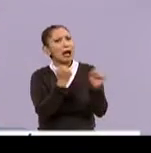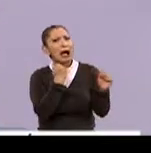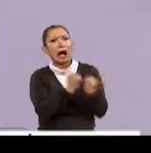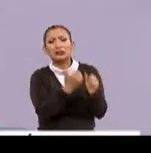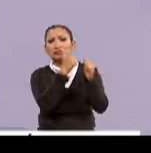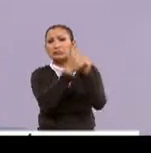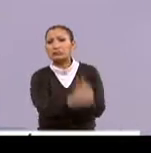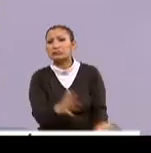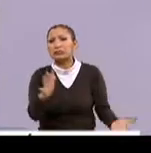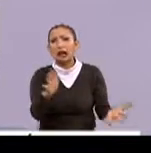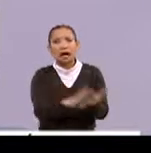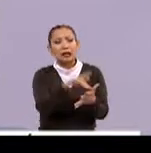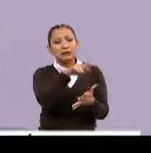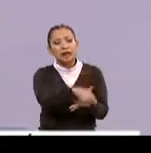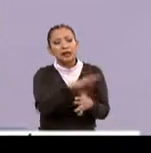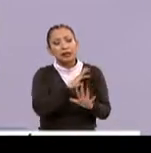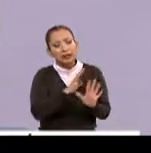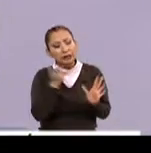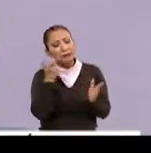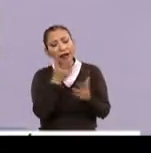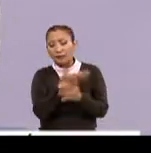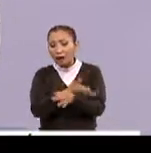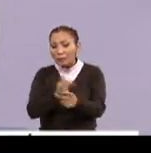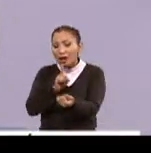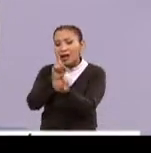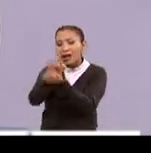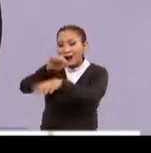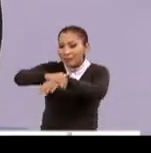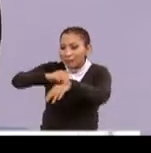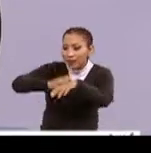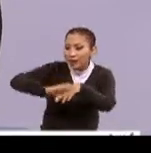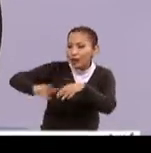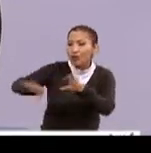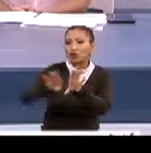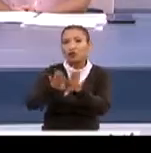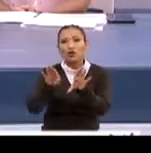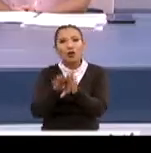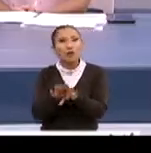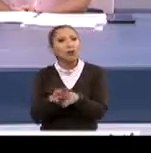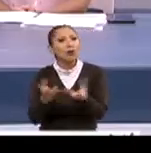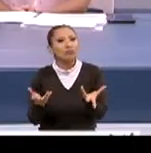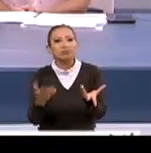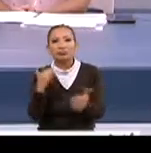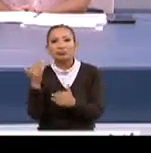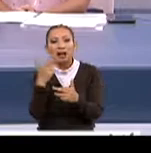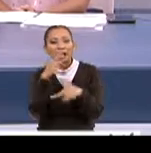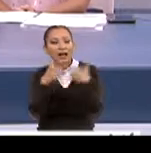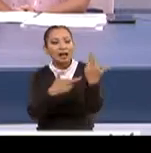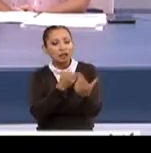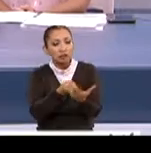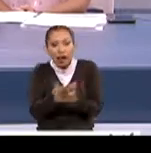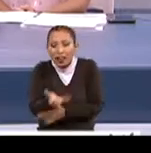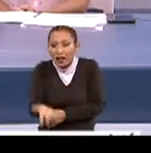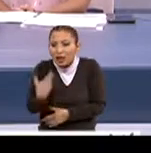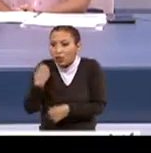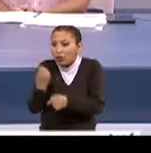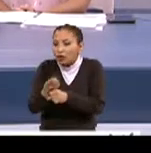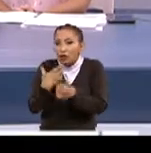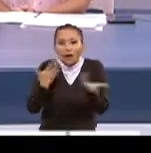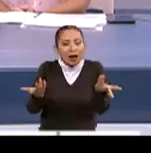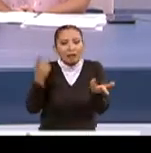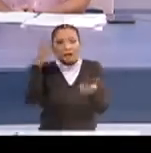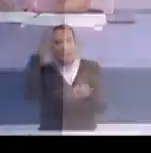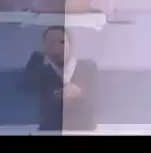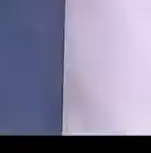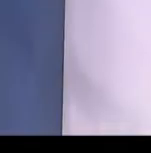tiempo preso y que se reencontrara con su familia, los amigos, cómo es pues sí, el regreso a la calle, las oportunidades, los